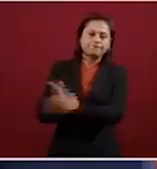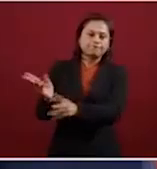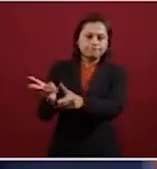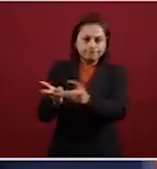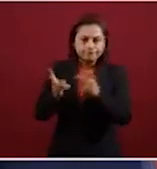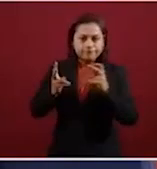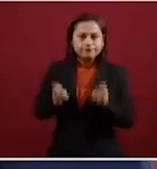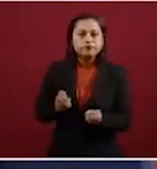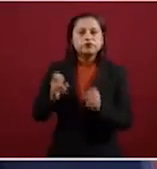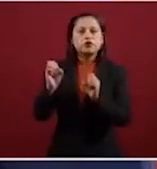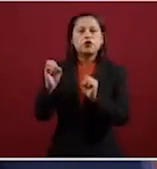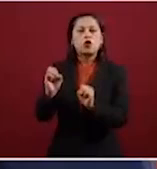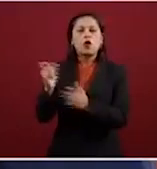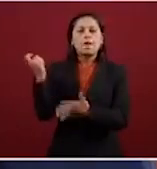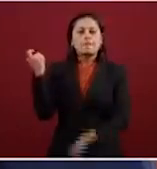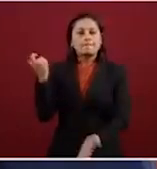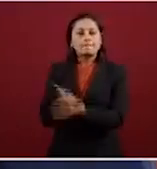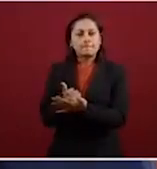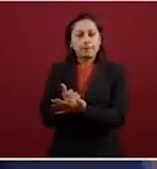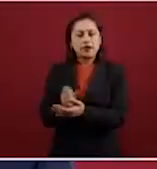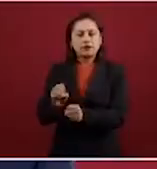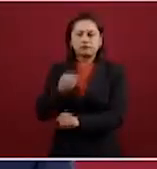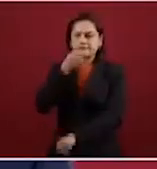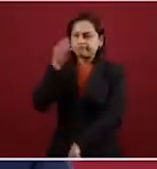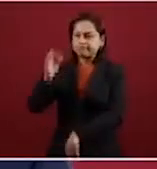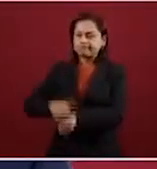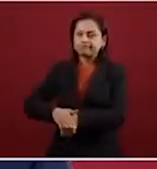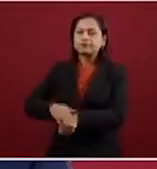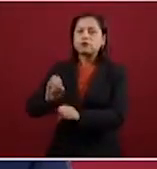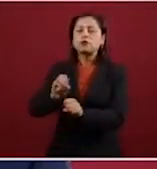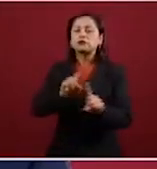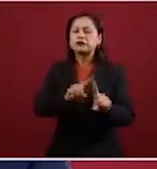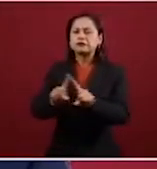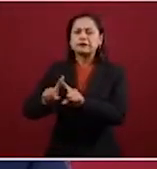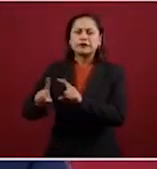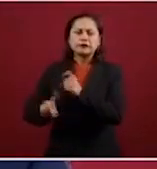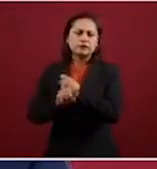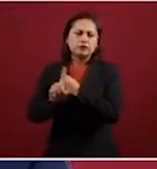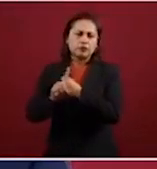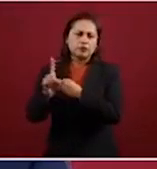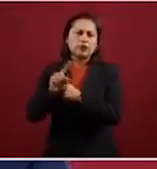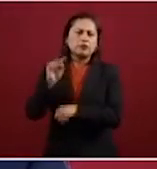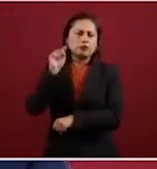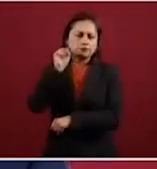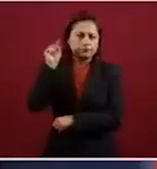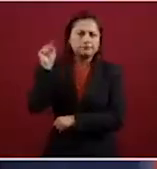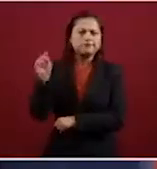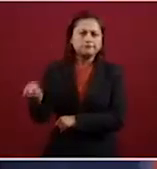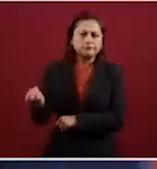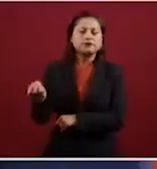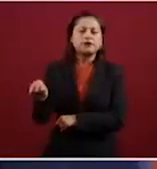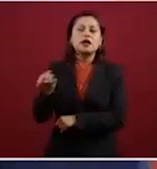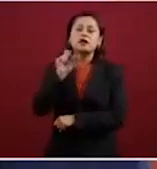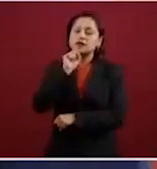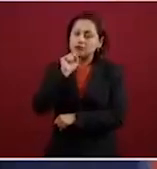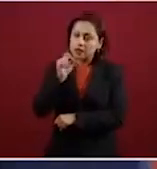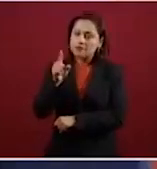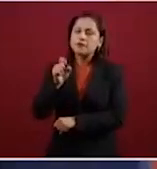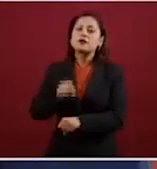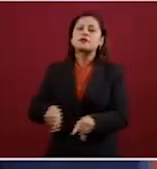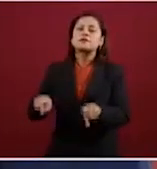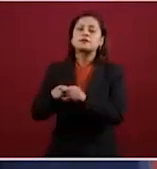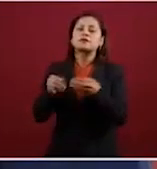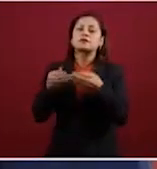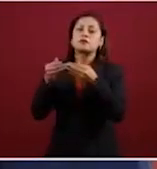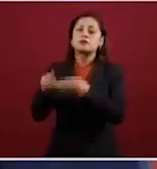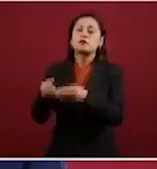desmantelamiento de plataformas de Pemex en